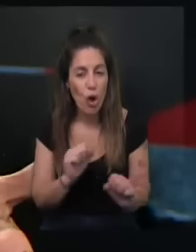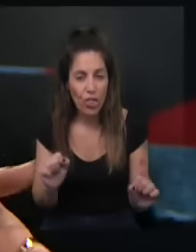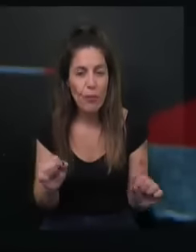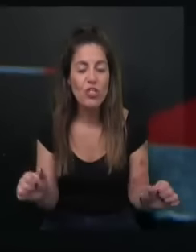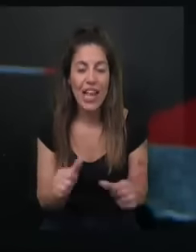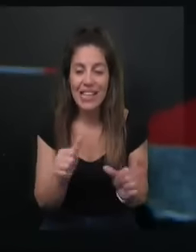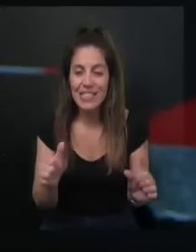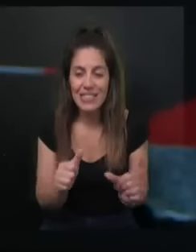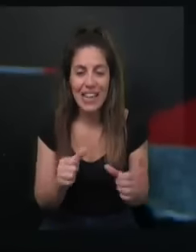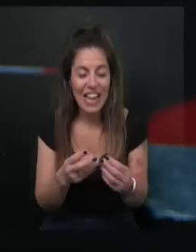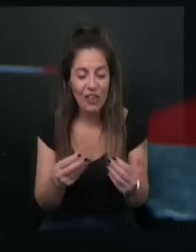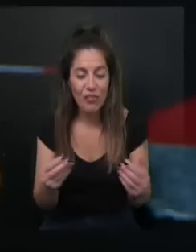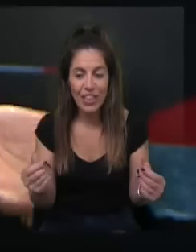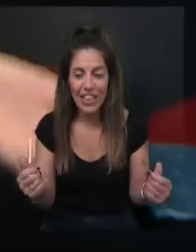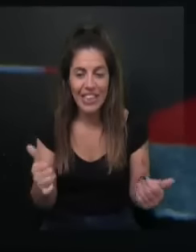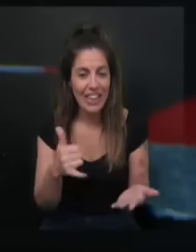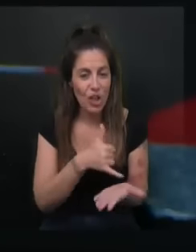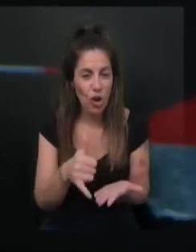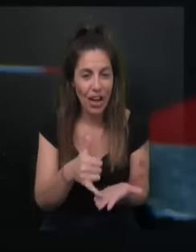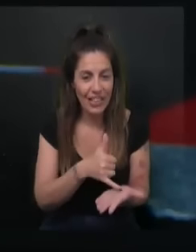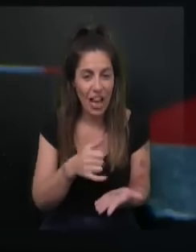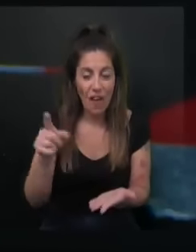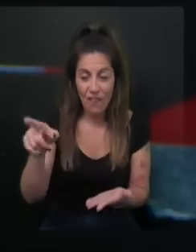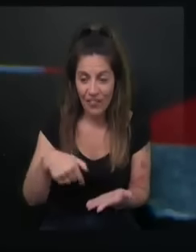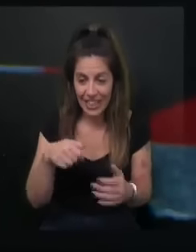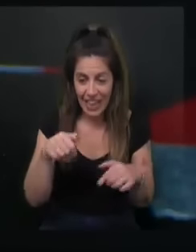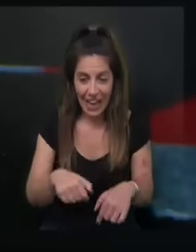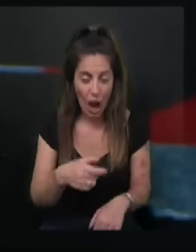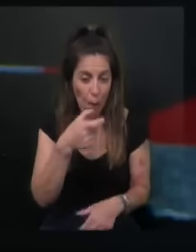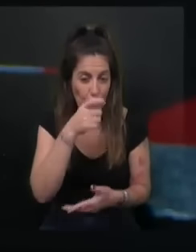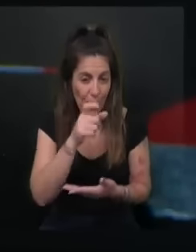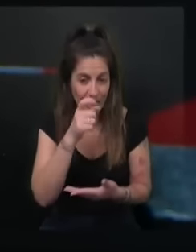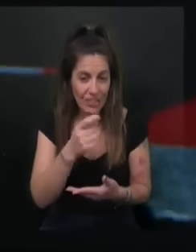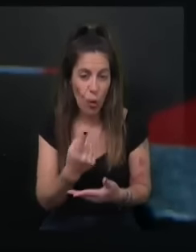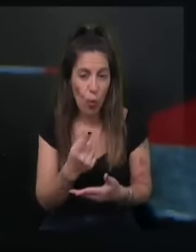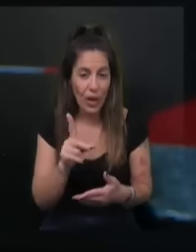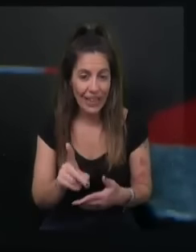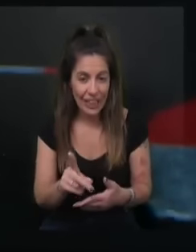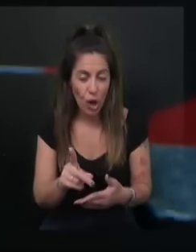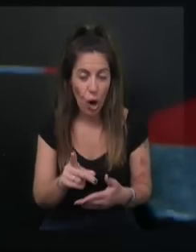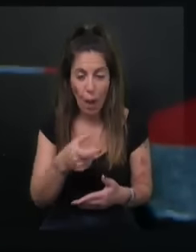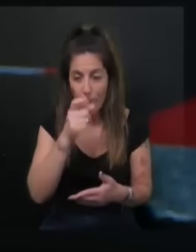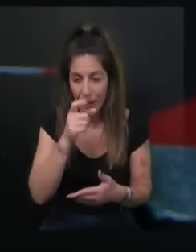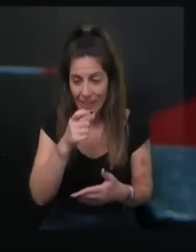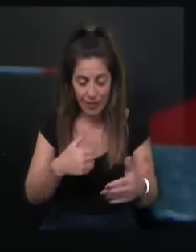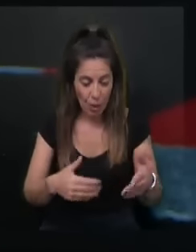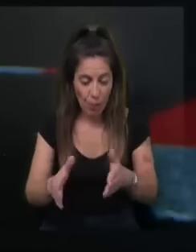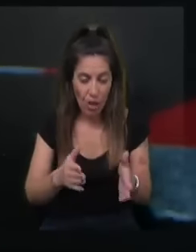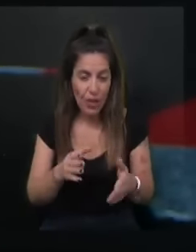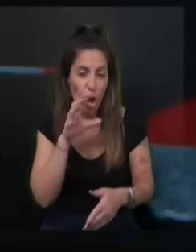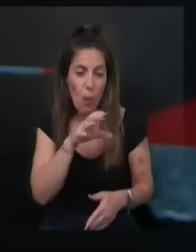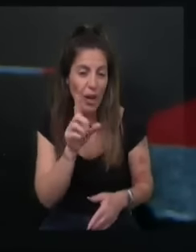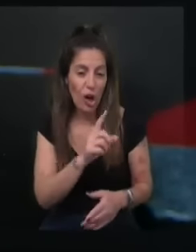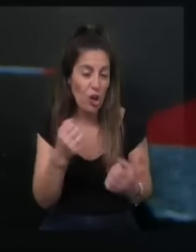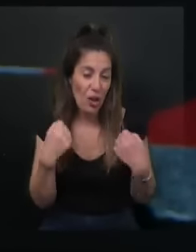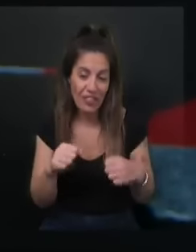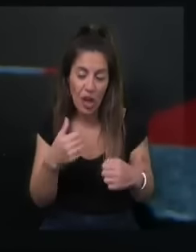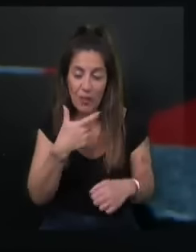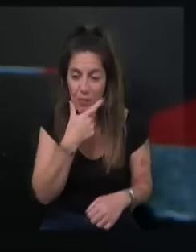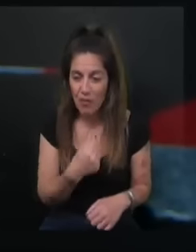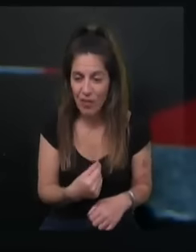hacer la la refinería de cocaína va a venir pasta base pasar 1 kil pasta base por la aduana los perros no están entrenados va ser mucho más